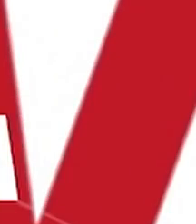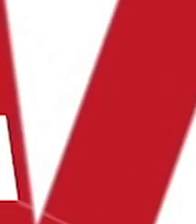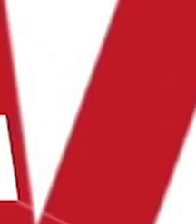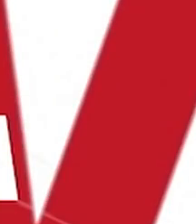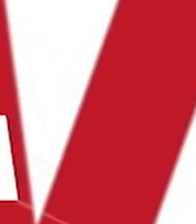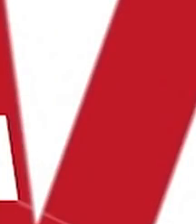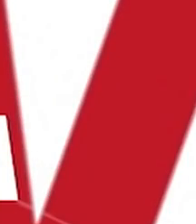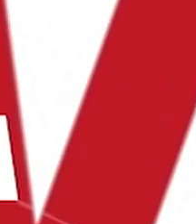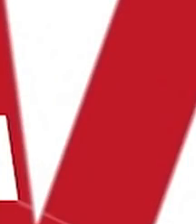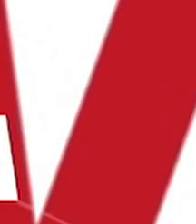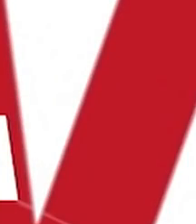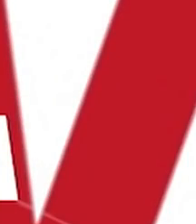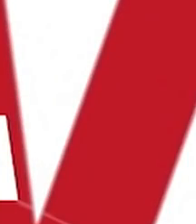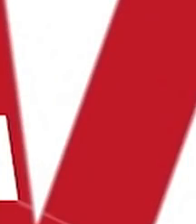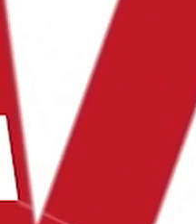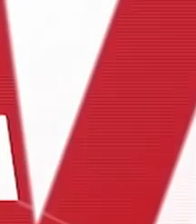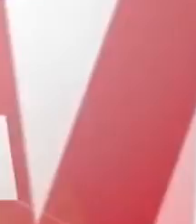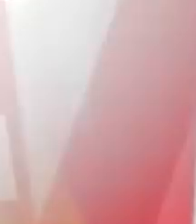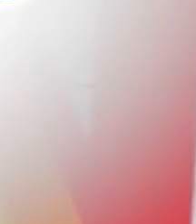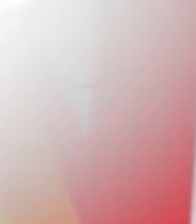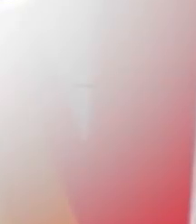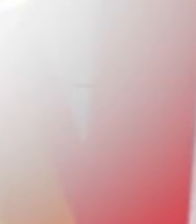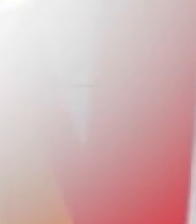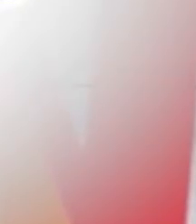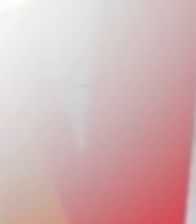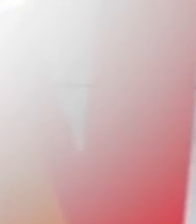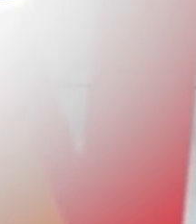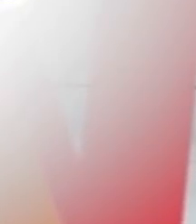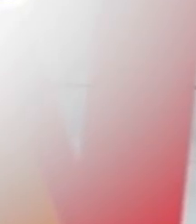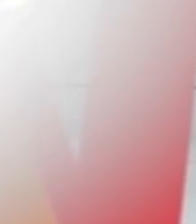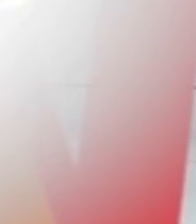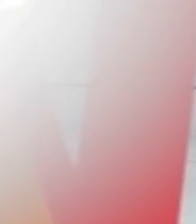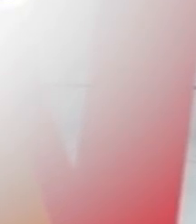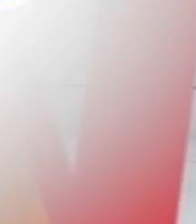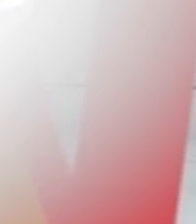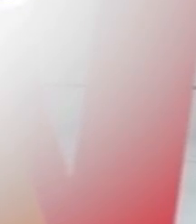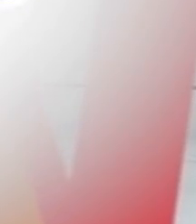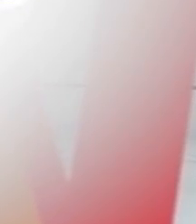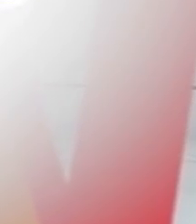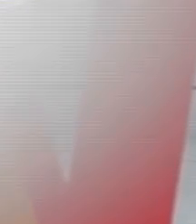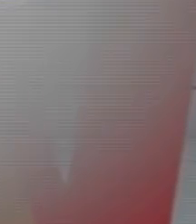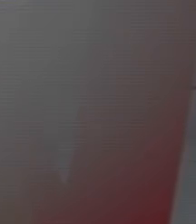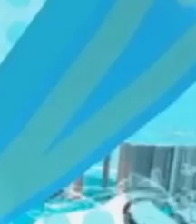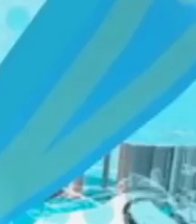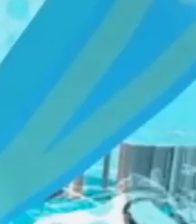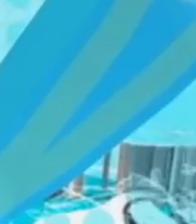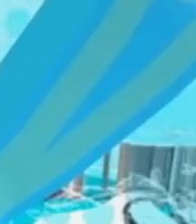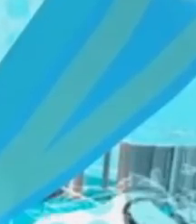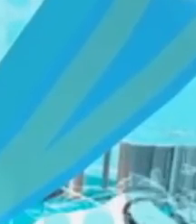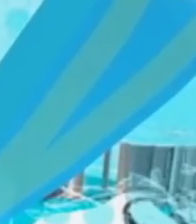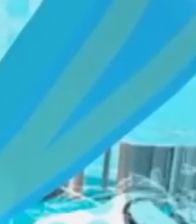viernes a las 4:30 de la tarde, por 13, Costa Rica Televisión.